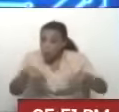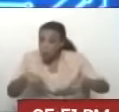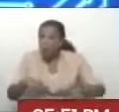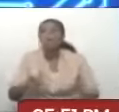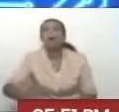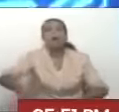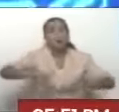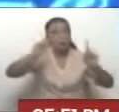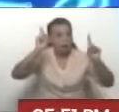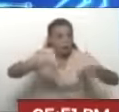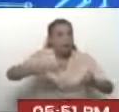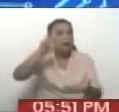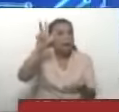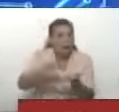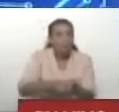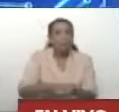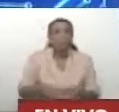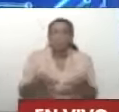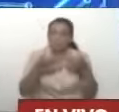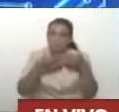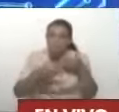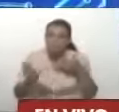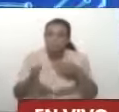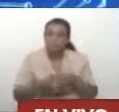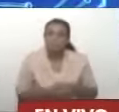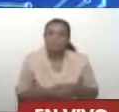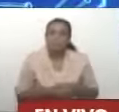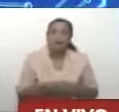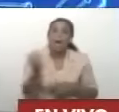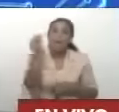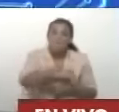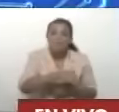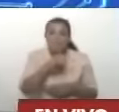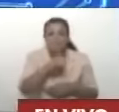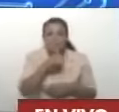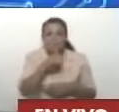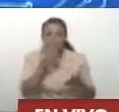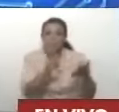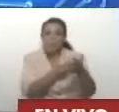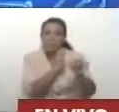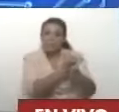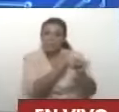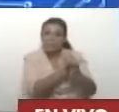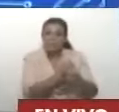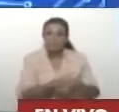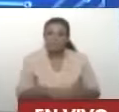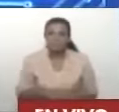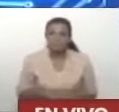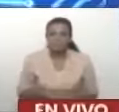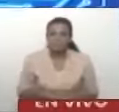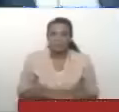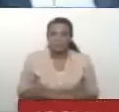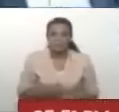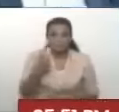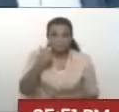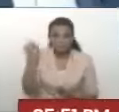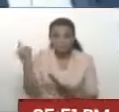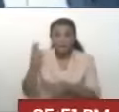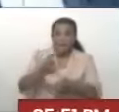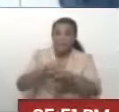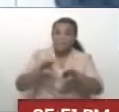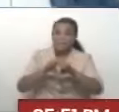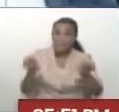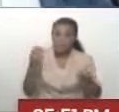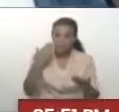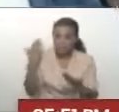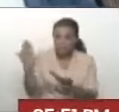Aprobado, pues. Gracias, profesor Giuliani. Seguimos con Carlos Arellán. Gracias. Bueno, otro anuncio de la maestra digital. Mayor, la